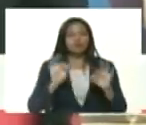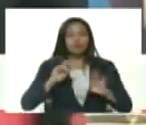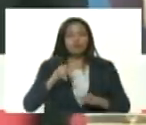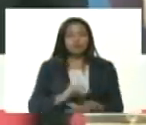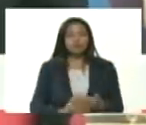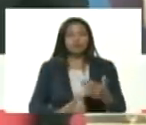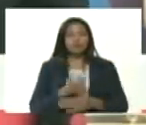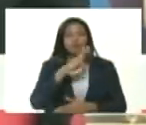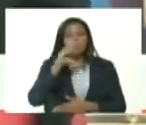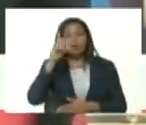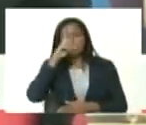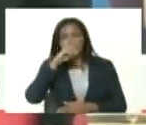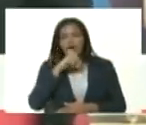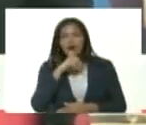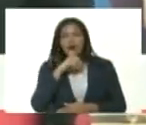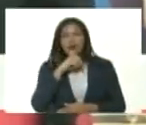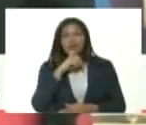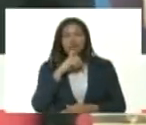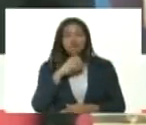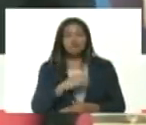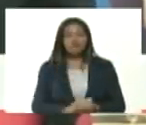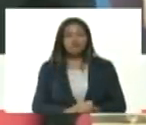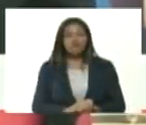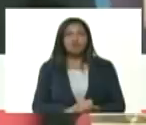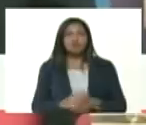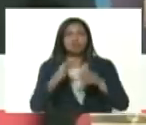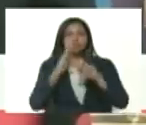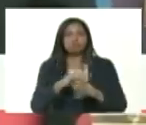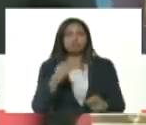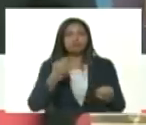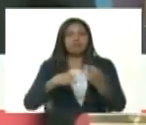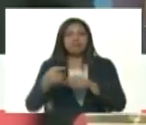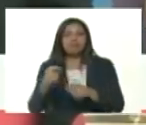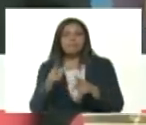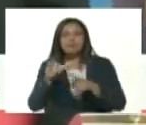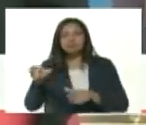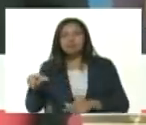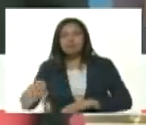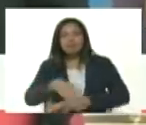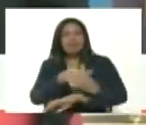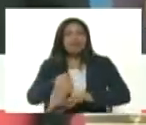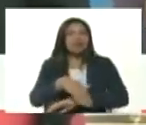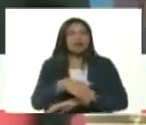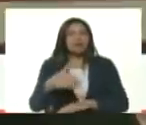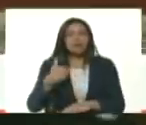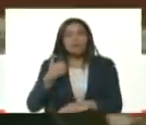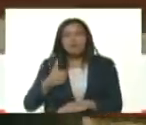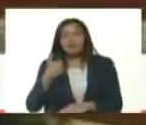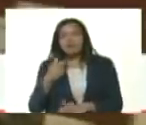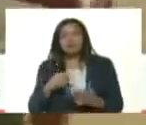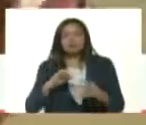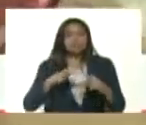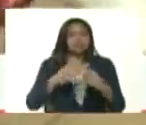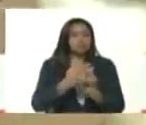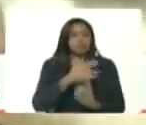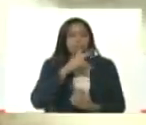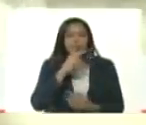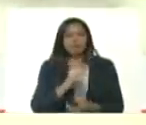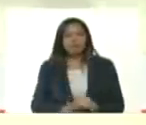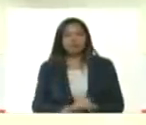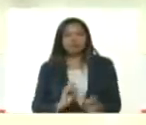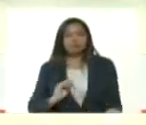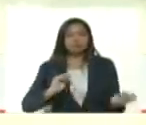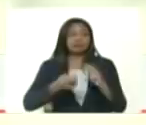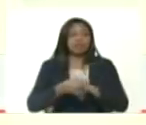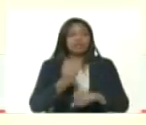de 40 años anarquizada, llena de economía informal, llena de, bueno, de cualquier tipo de situaciones, y gracias al